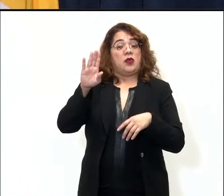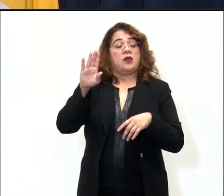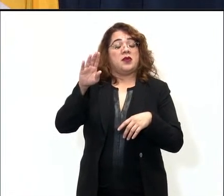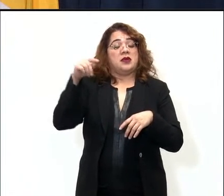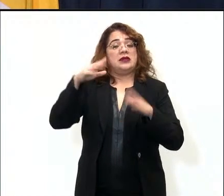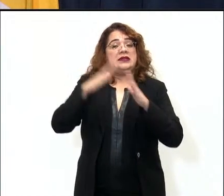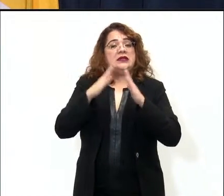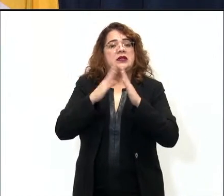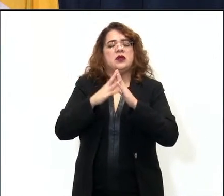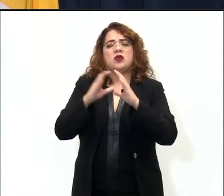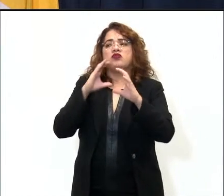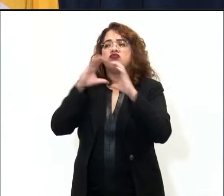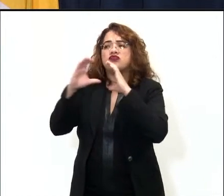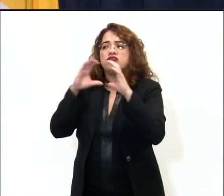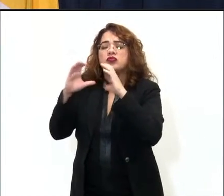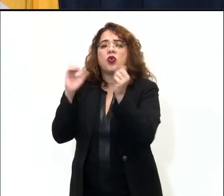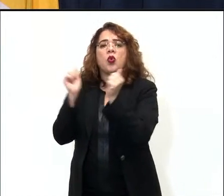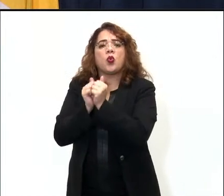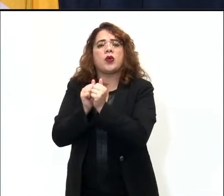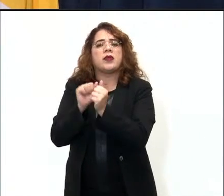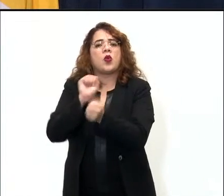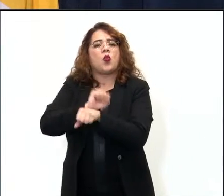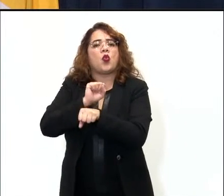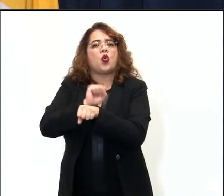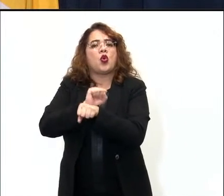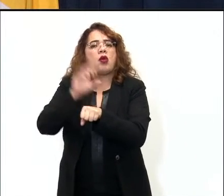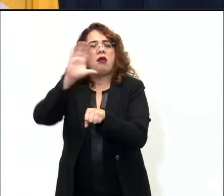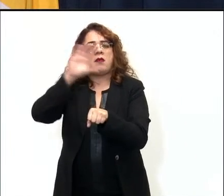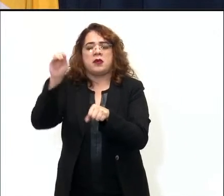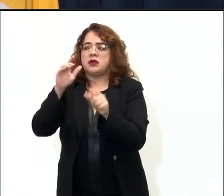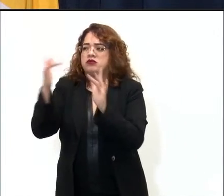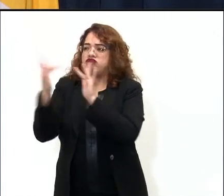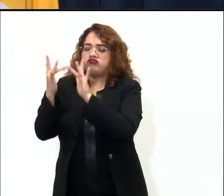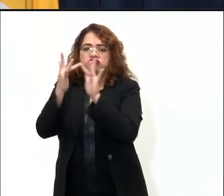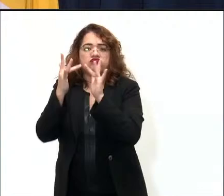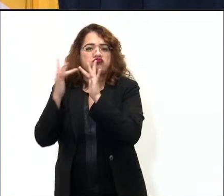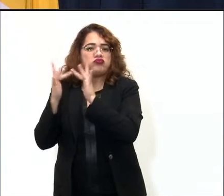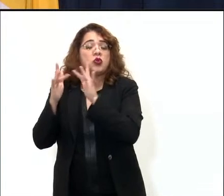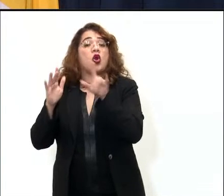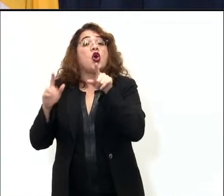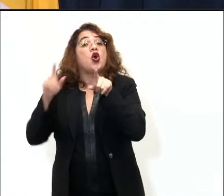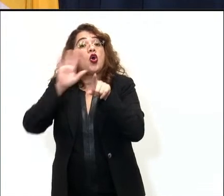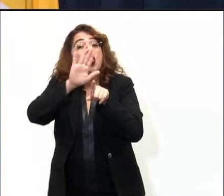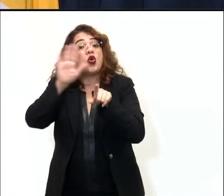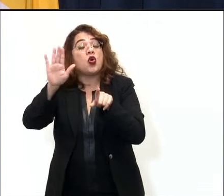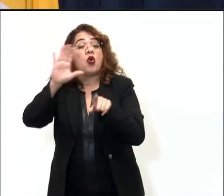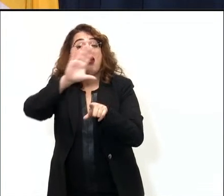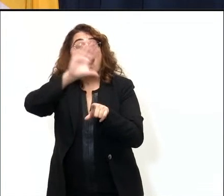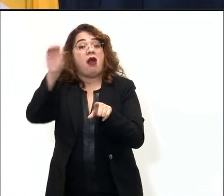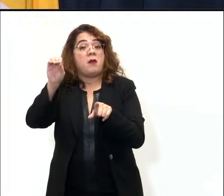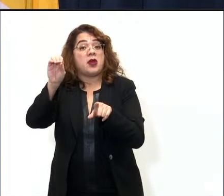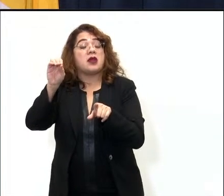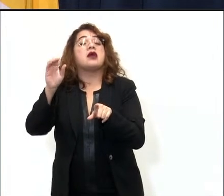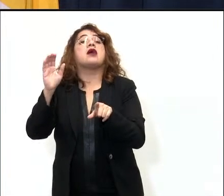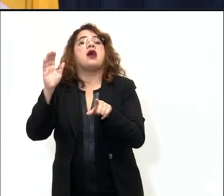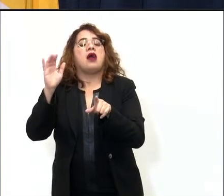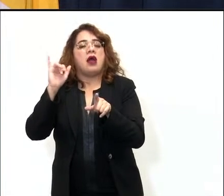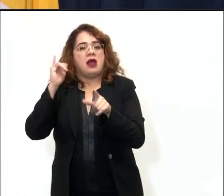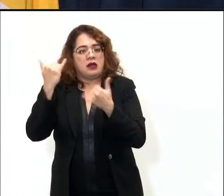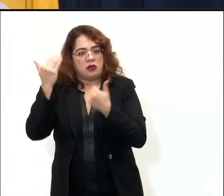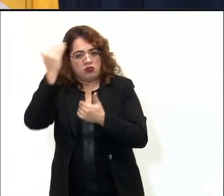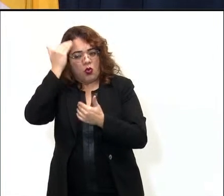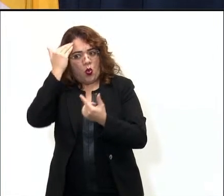coordinar una mayor distribución. Recuerde que va a ser su empleador el cual va a comunicarse con ustedes